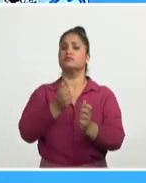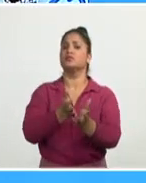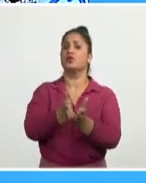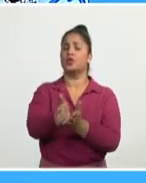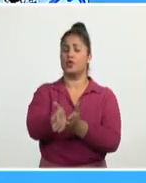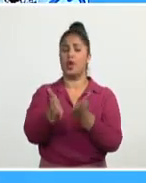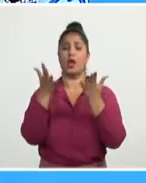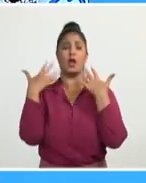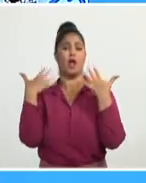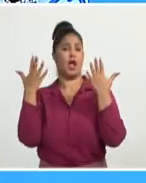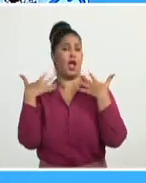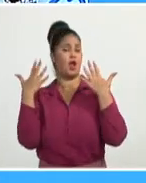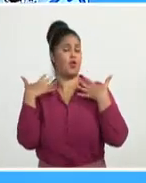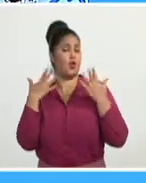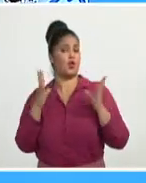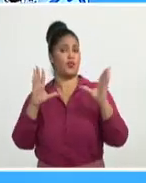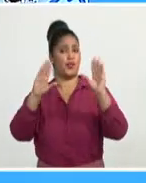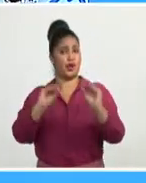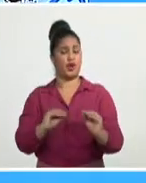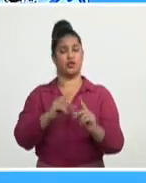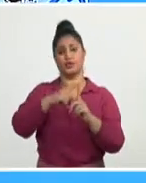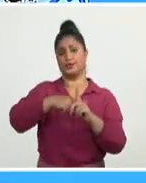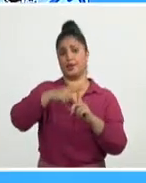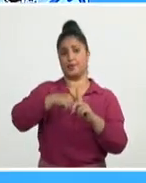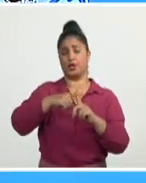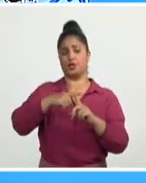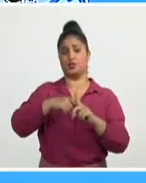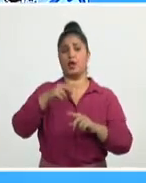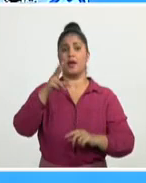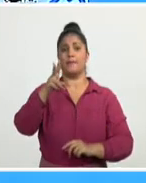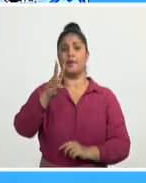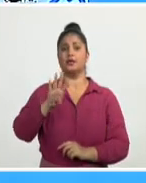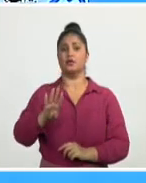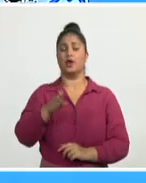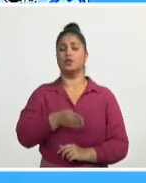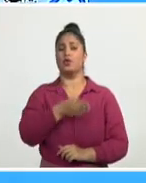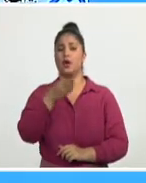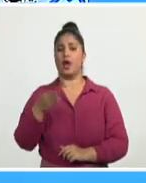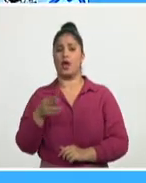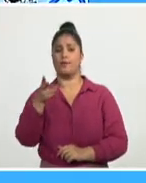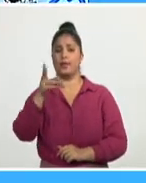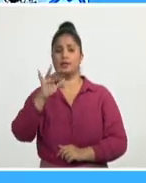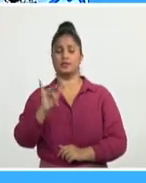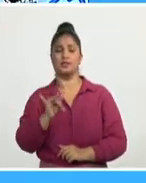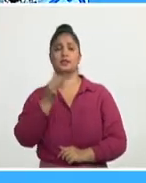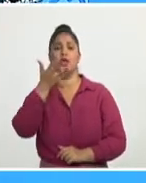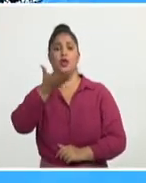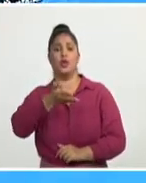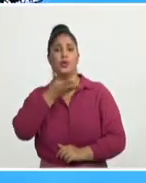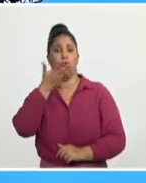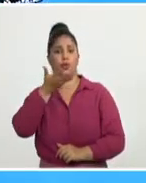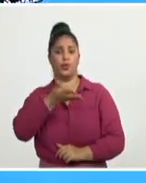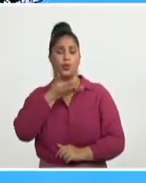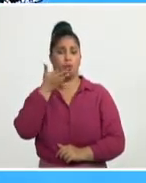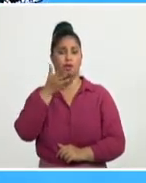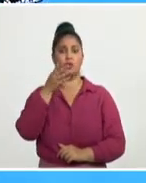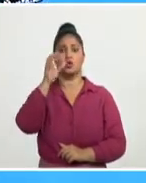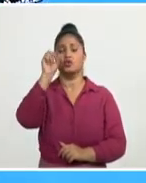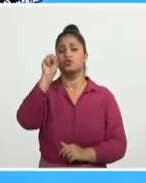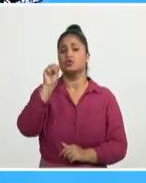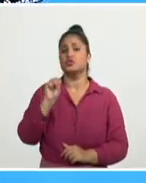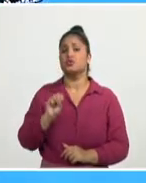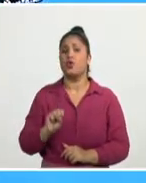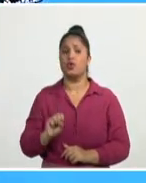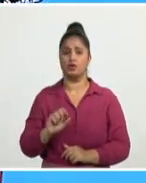con temperaturas en el entorno de los 24 y 27 grados Celsius. Los vientos, ya les decía, del sur en occidente y